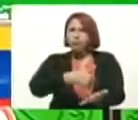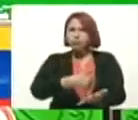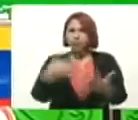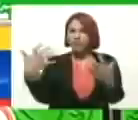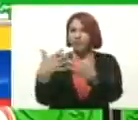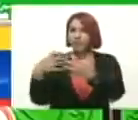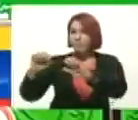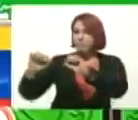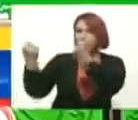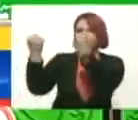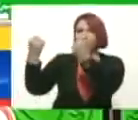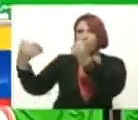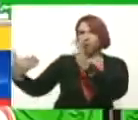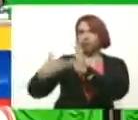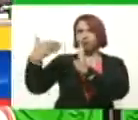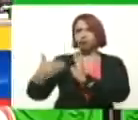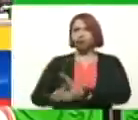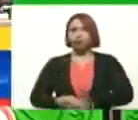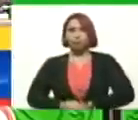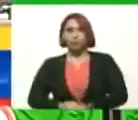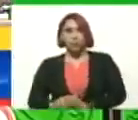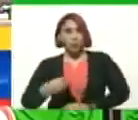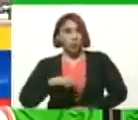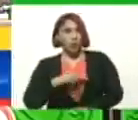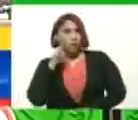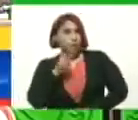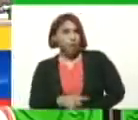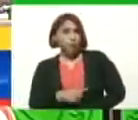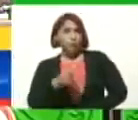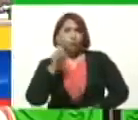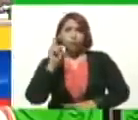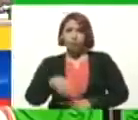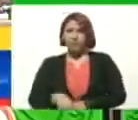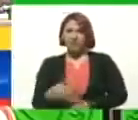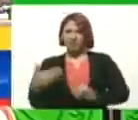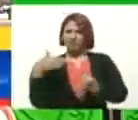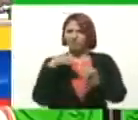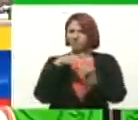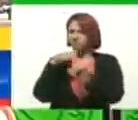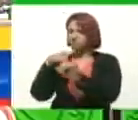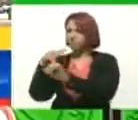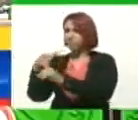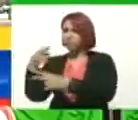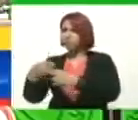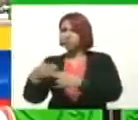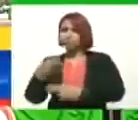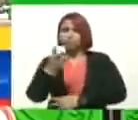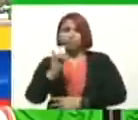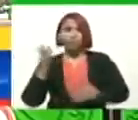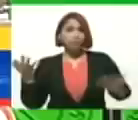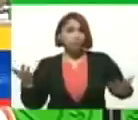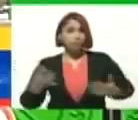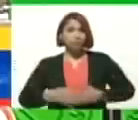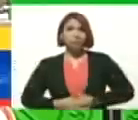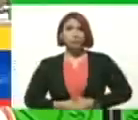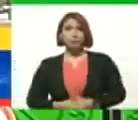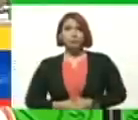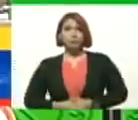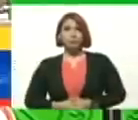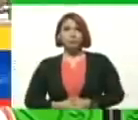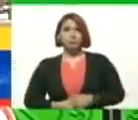las sanciones. Hemos pasado revista de las amenazas y peligros que hay.